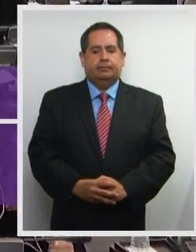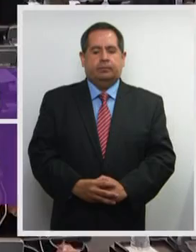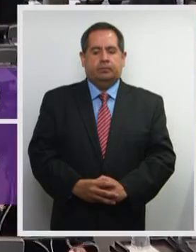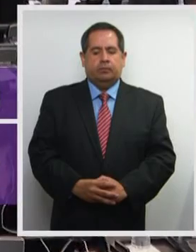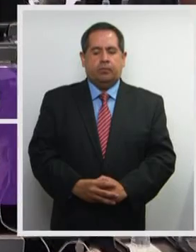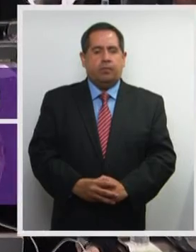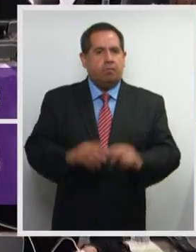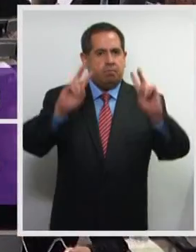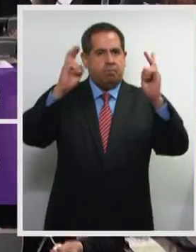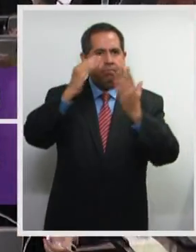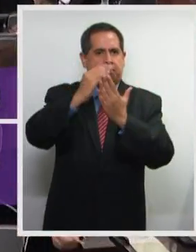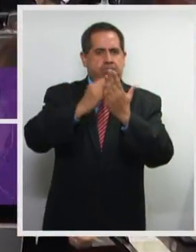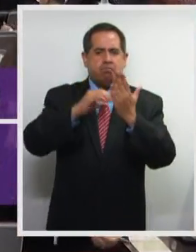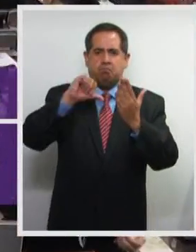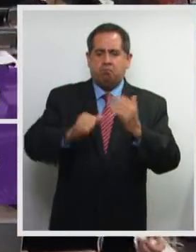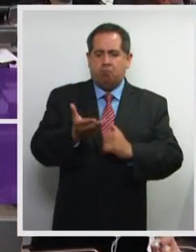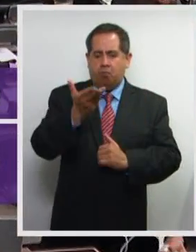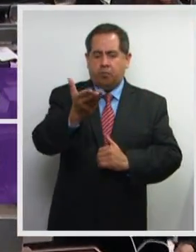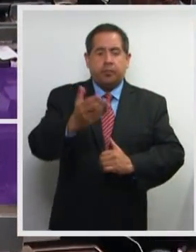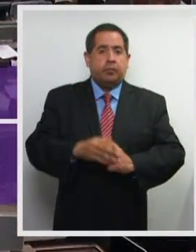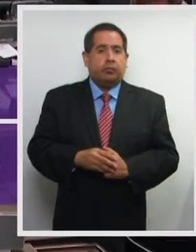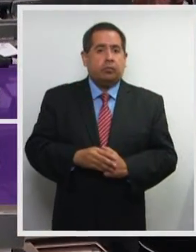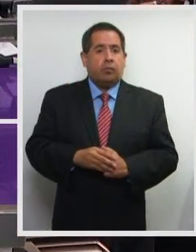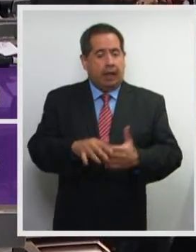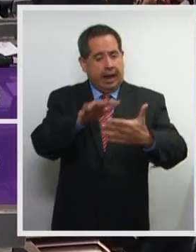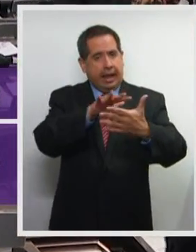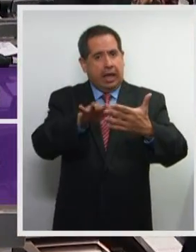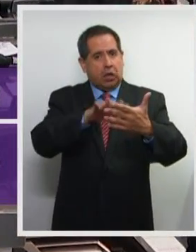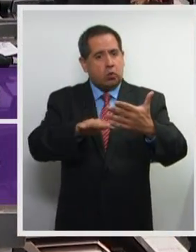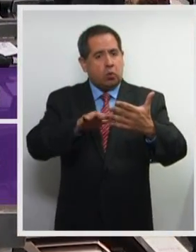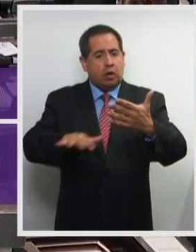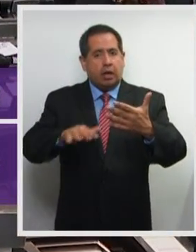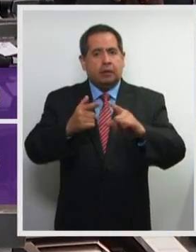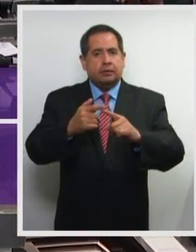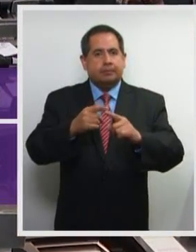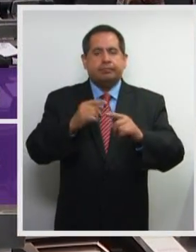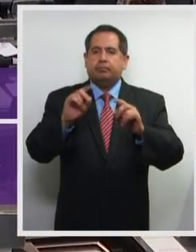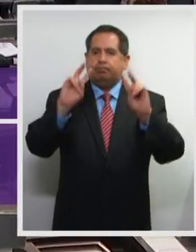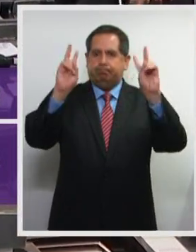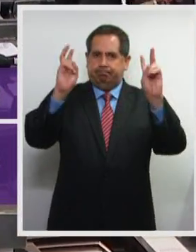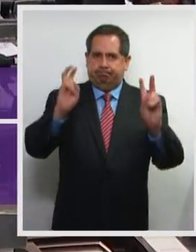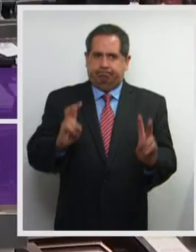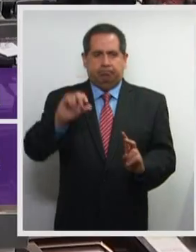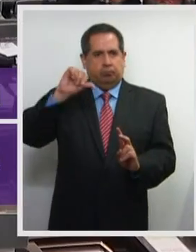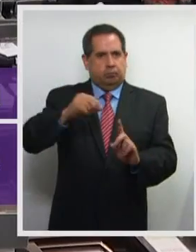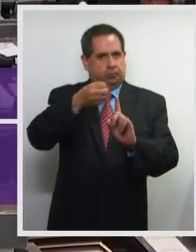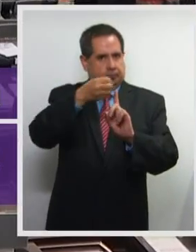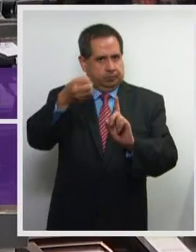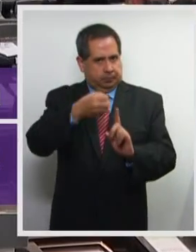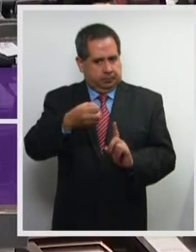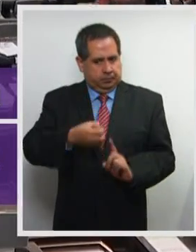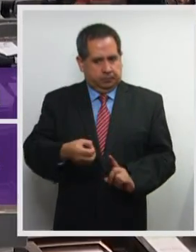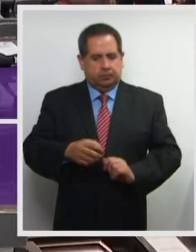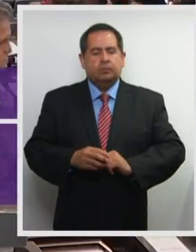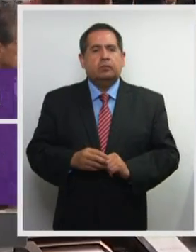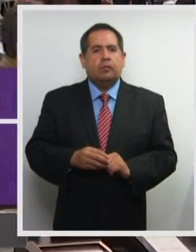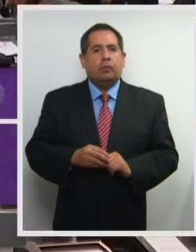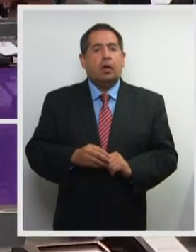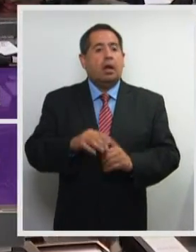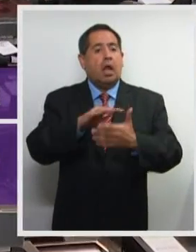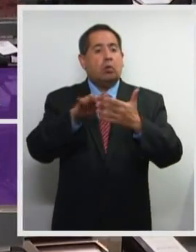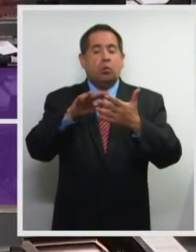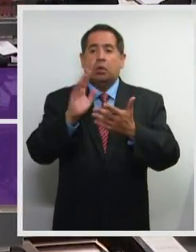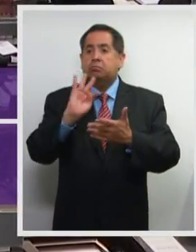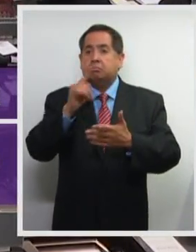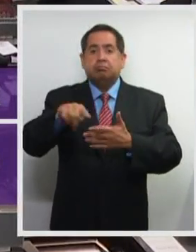Orden del día propuesto. Lectura y aprobación del orden del día. Lectura y aprobación del acta de la